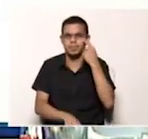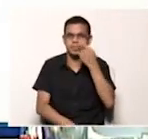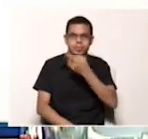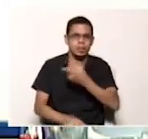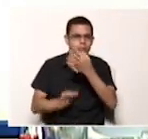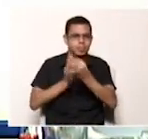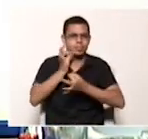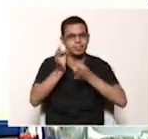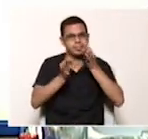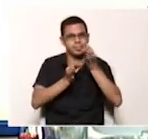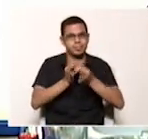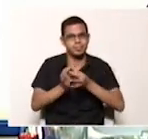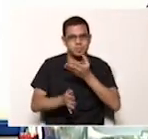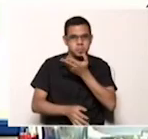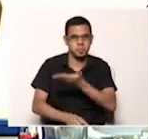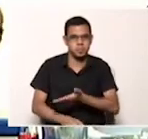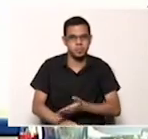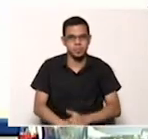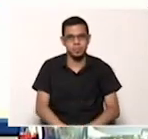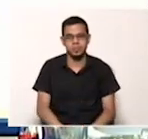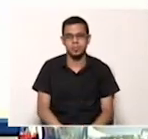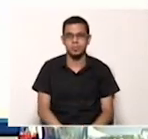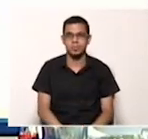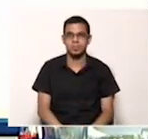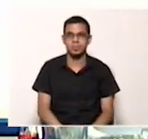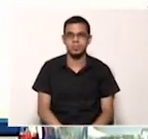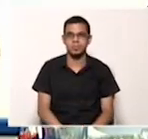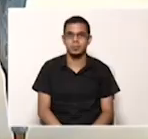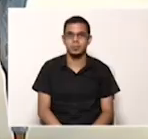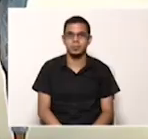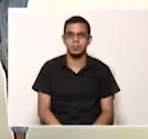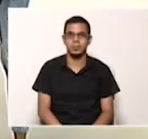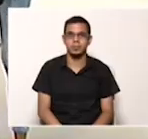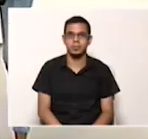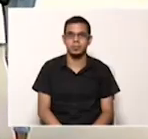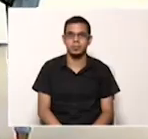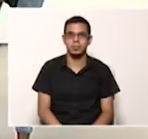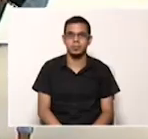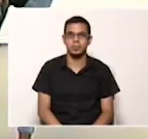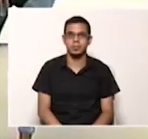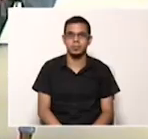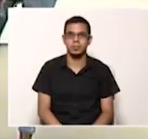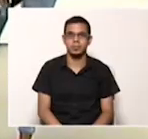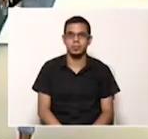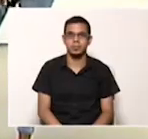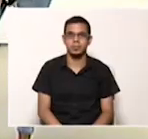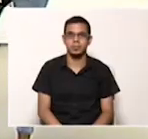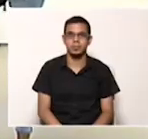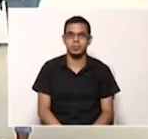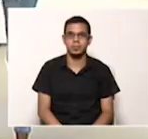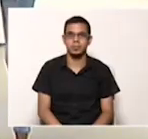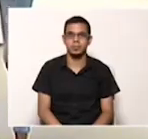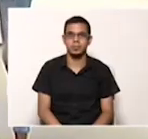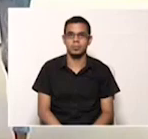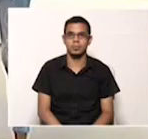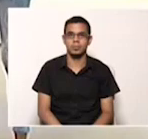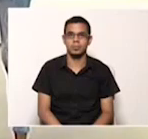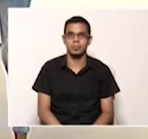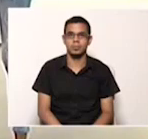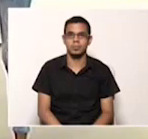forma nuevamente el estado líquido y obtenemos nuestro café. Eso es un ejemplo sencillito que podemos tener en nuestros